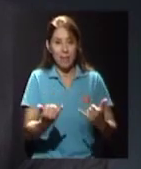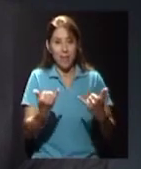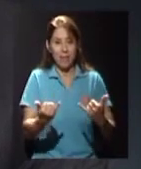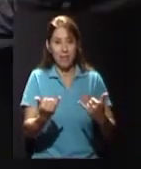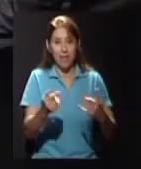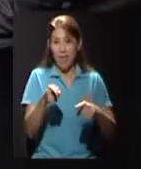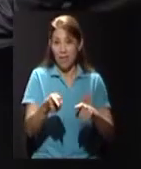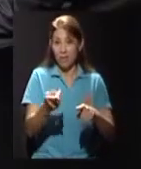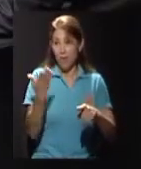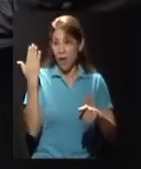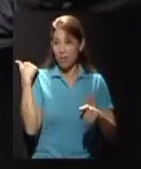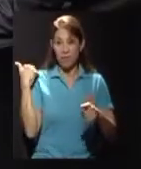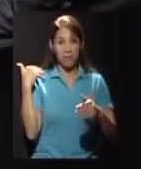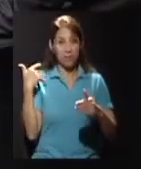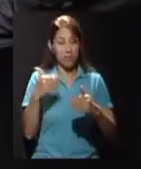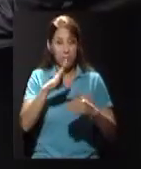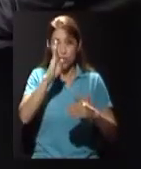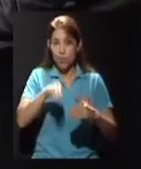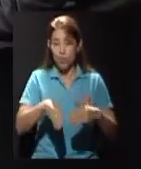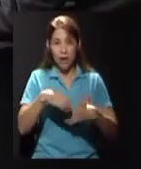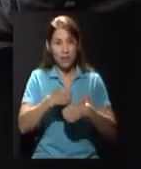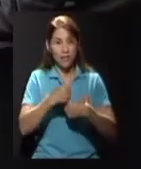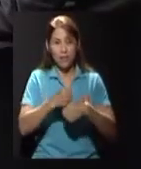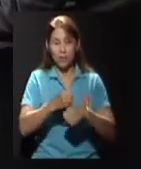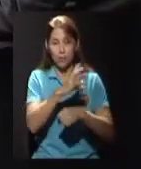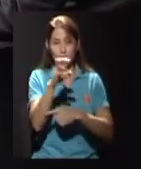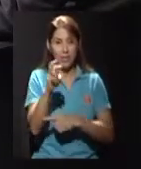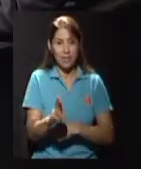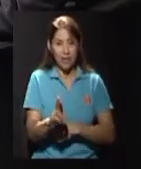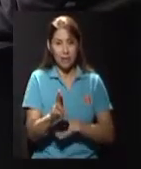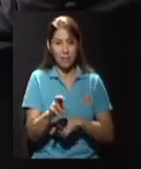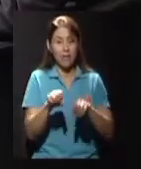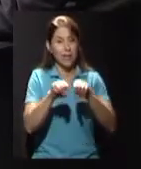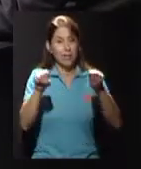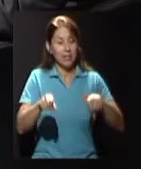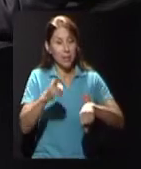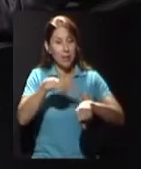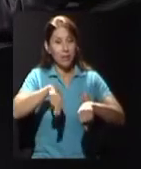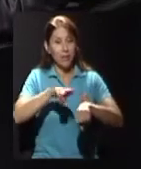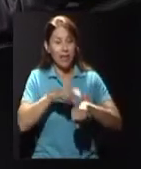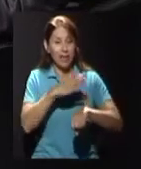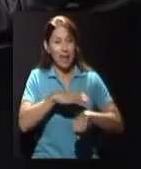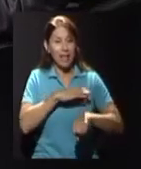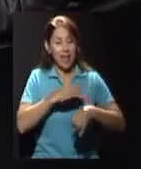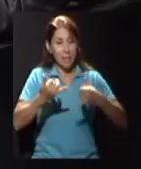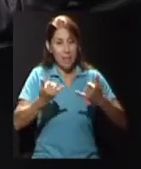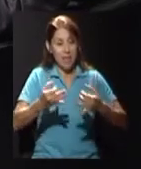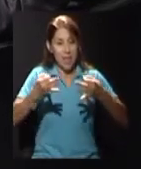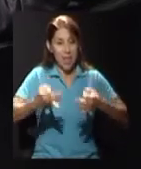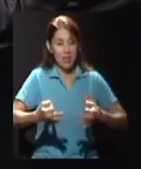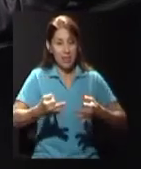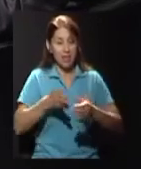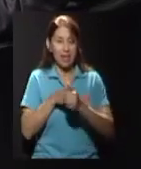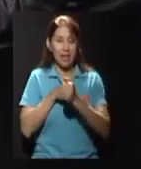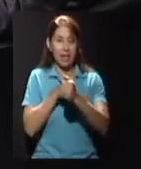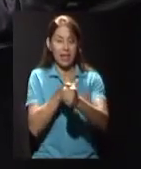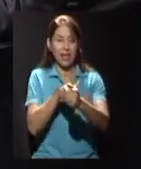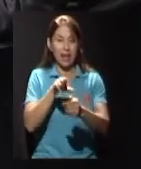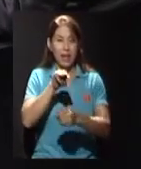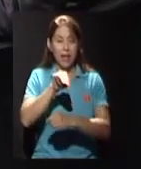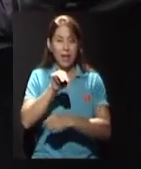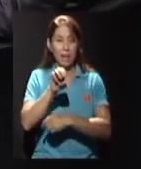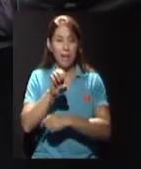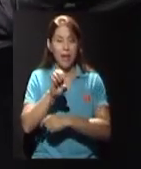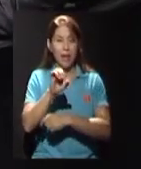hecho en costa rica y el sistema nacional de calidad vigente es liderado por el meic ha tenido históricamente